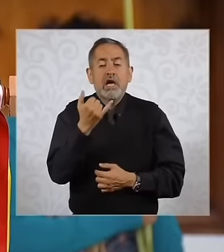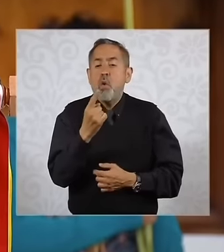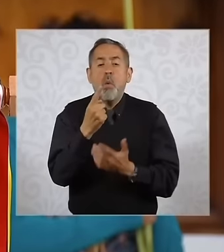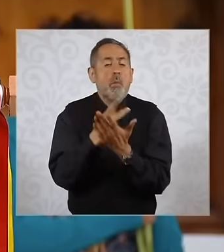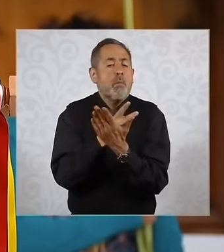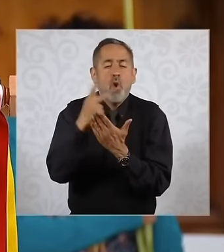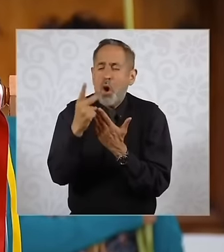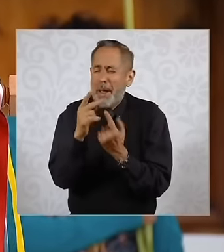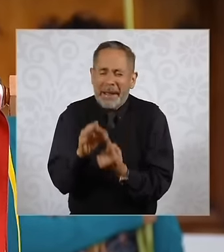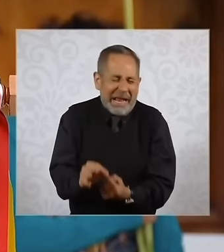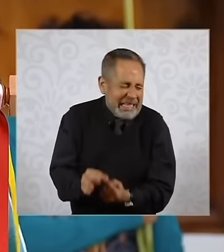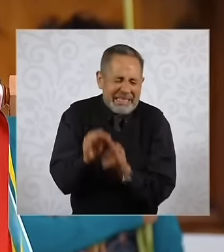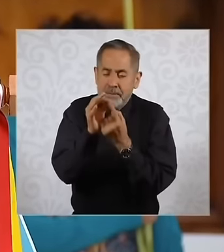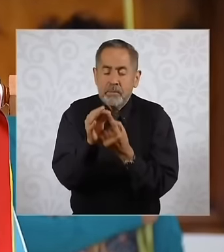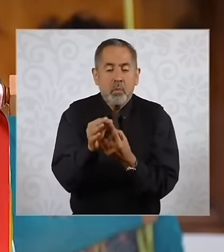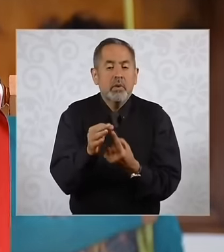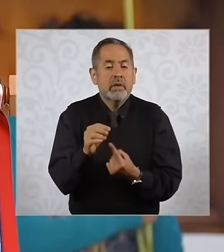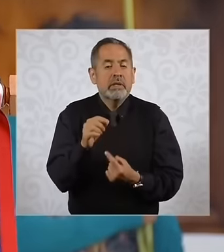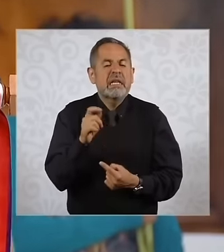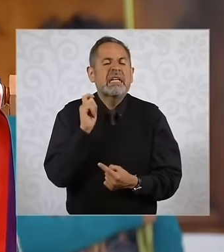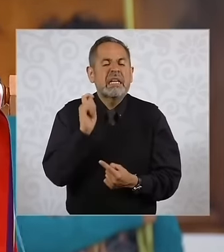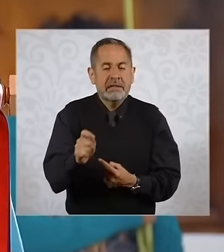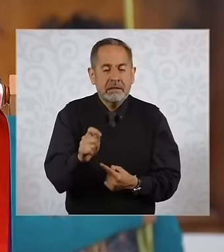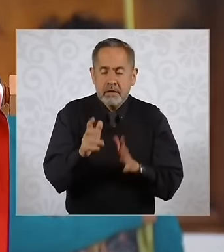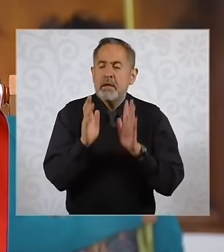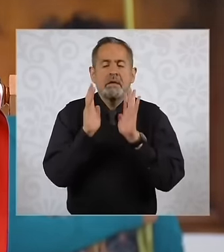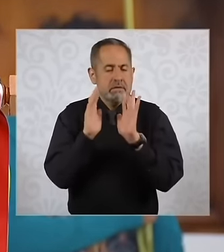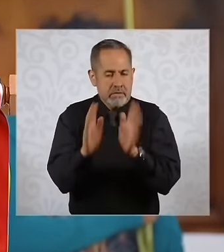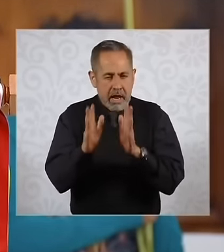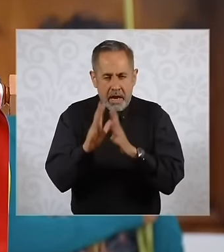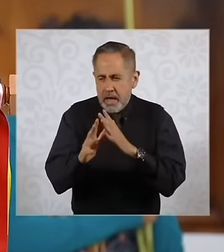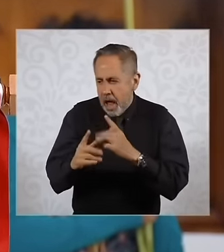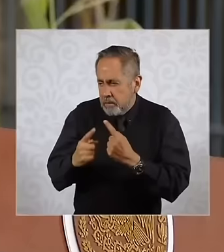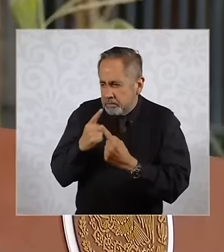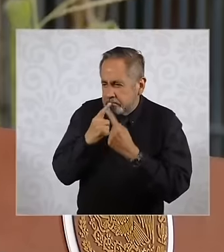programa especial que ya lo estamos